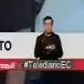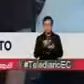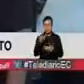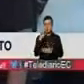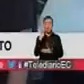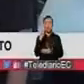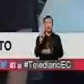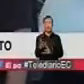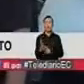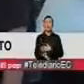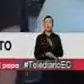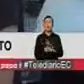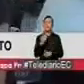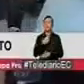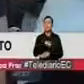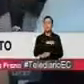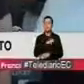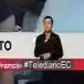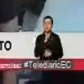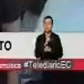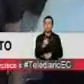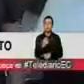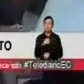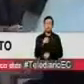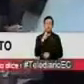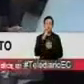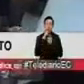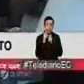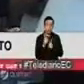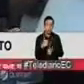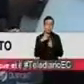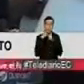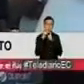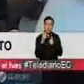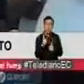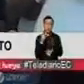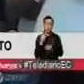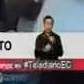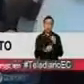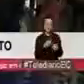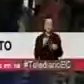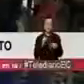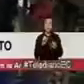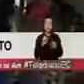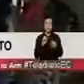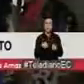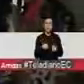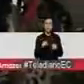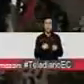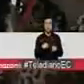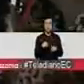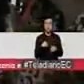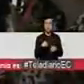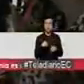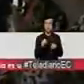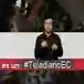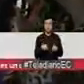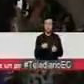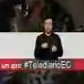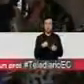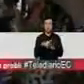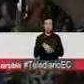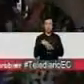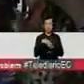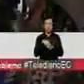este jueves con destino a España. Pues yo, que soy abuela, tuve que saltar con una moto de 45 centímetros las